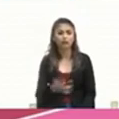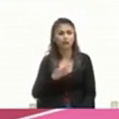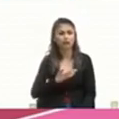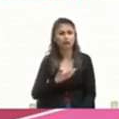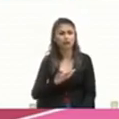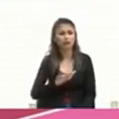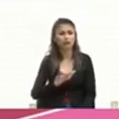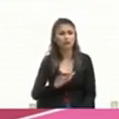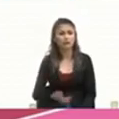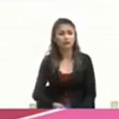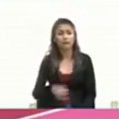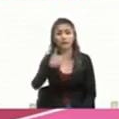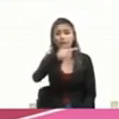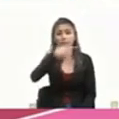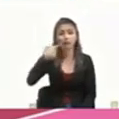tuvimos